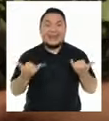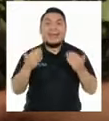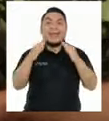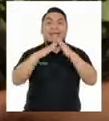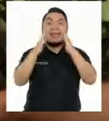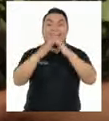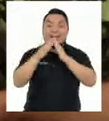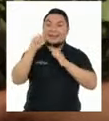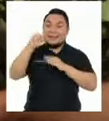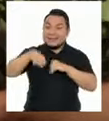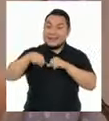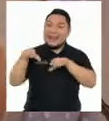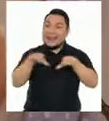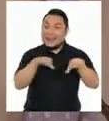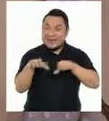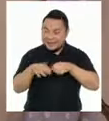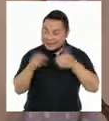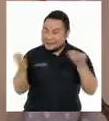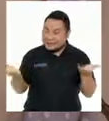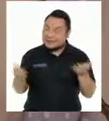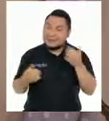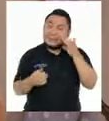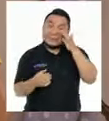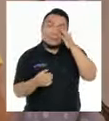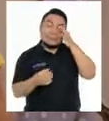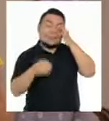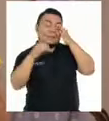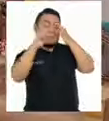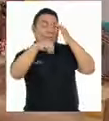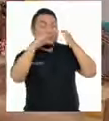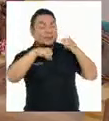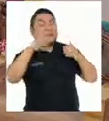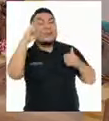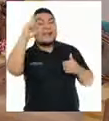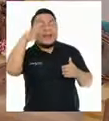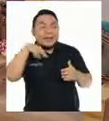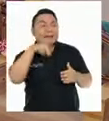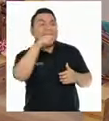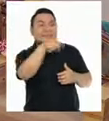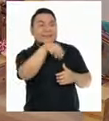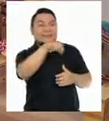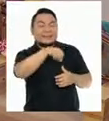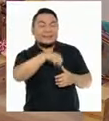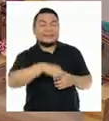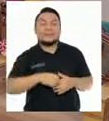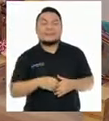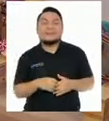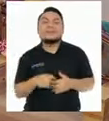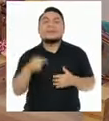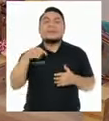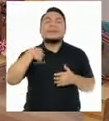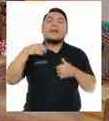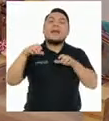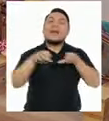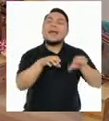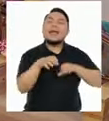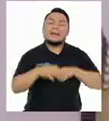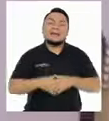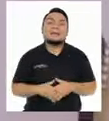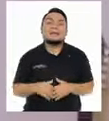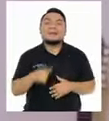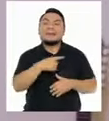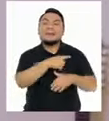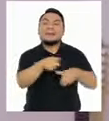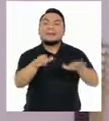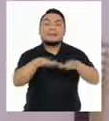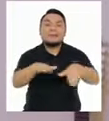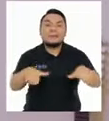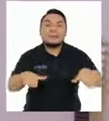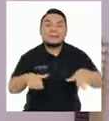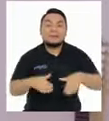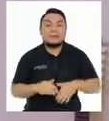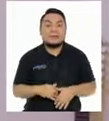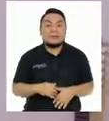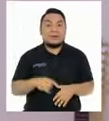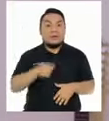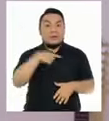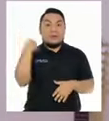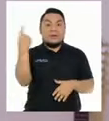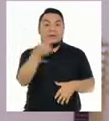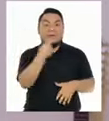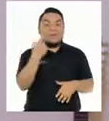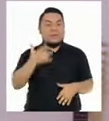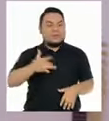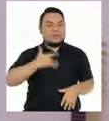casa, Chirrin. Tienes mucha razón. Eso es lo que haré. Niñas y niños, vamos a sentir juntos